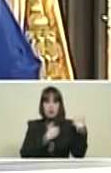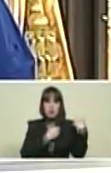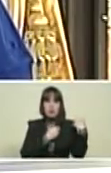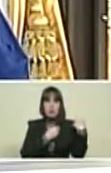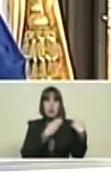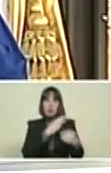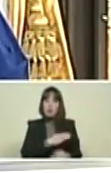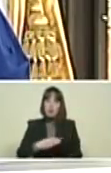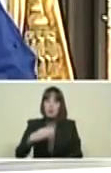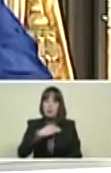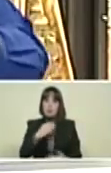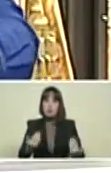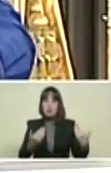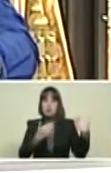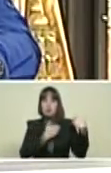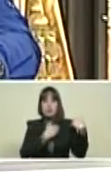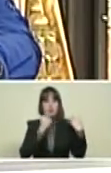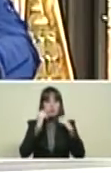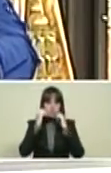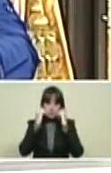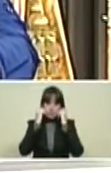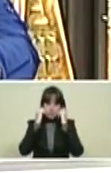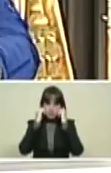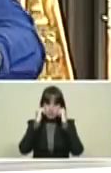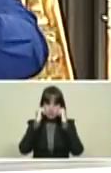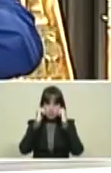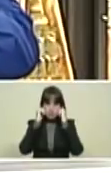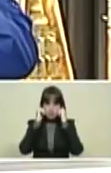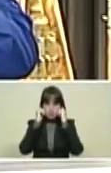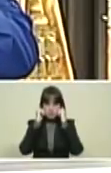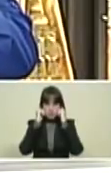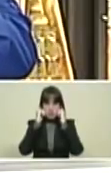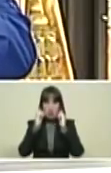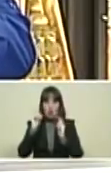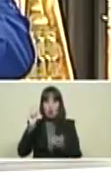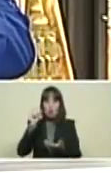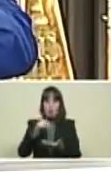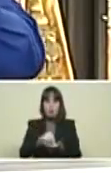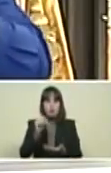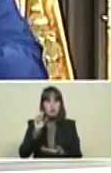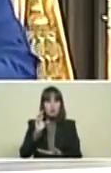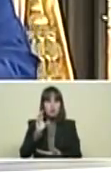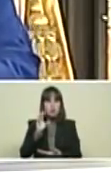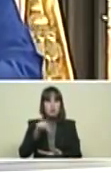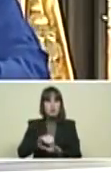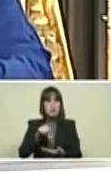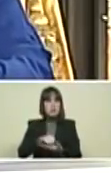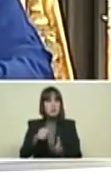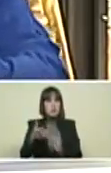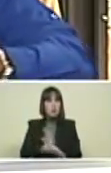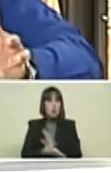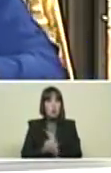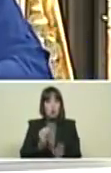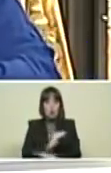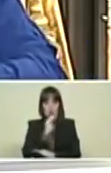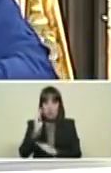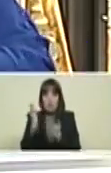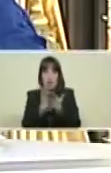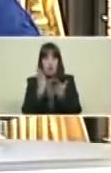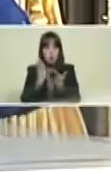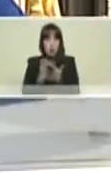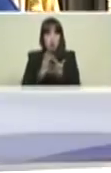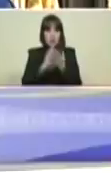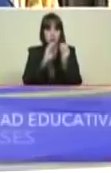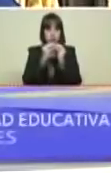misión, punto y círculo, que es cuidar la infraestructura y garantizar